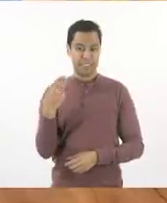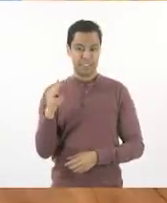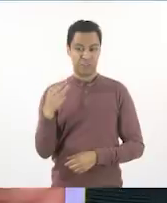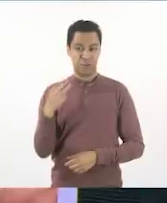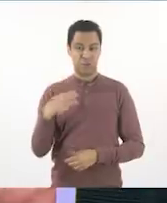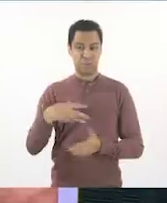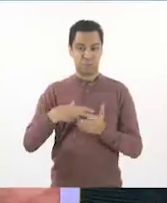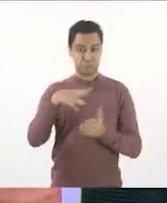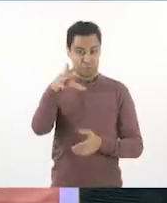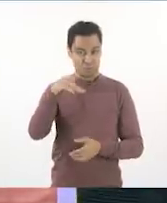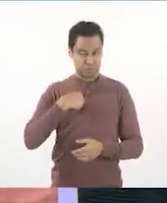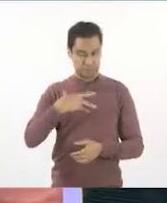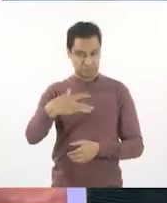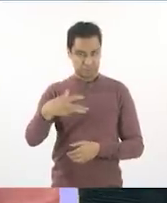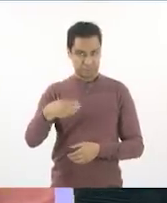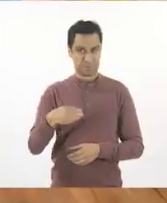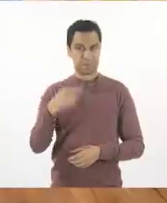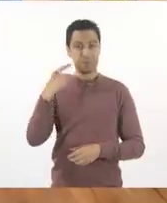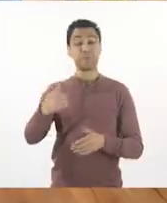que le sigue. ¿Marzo?